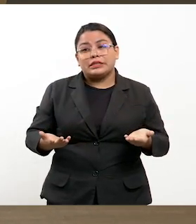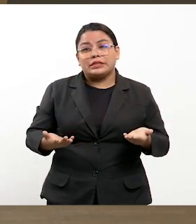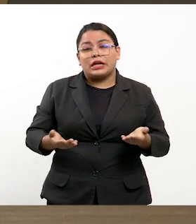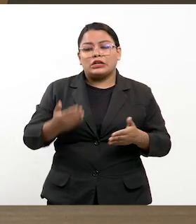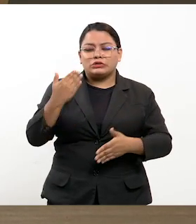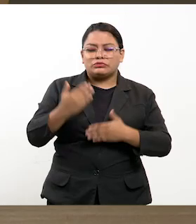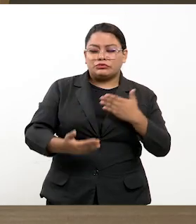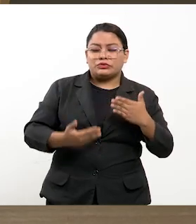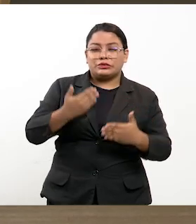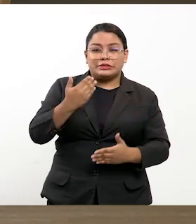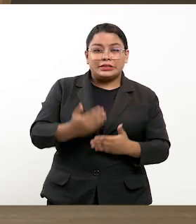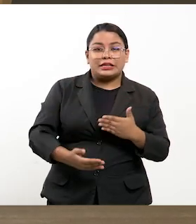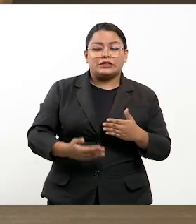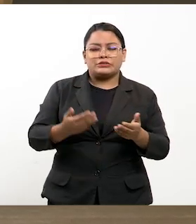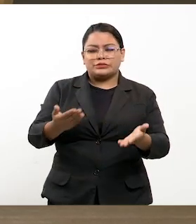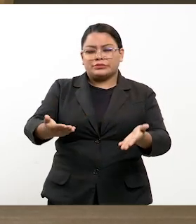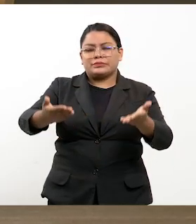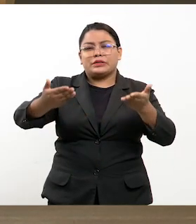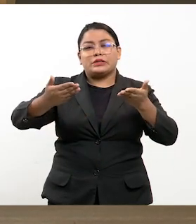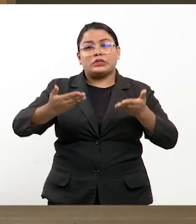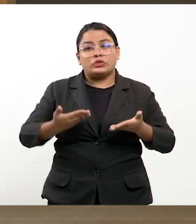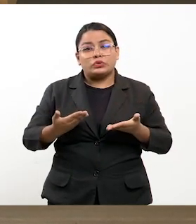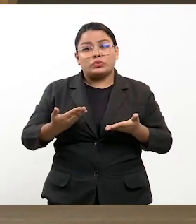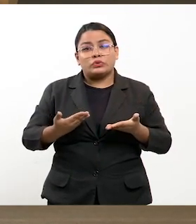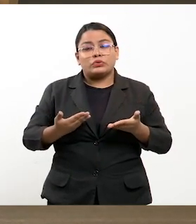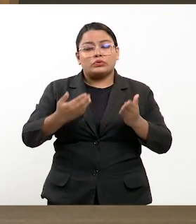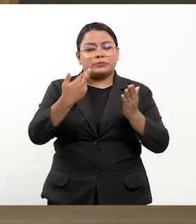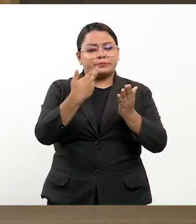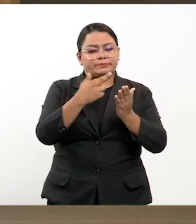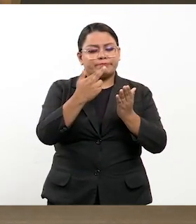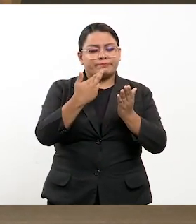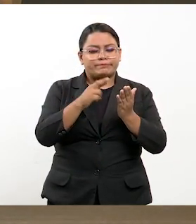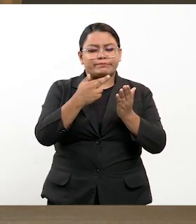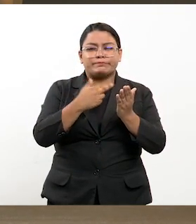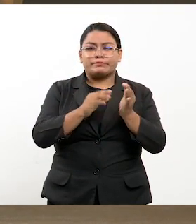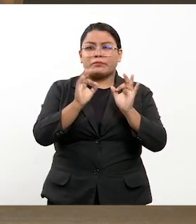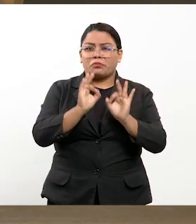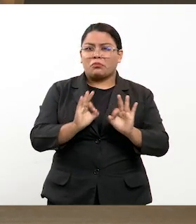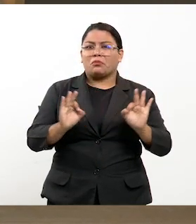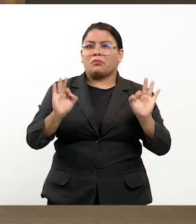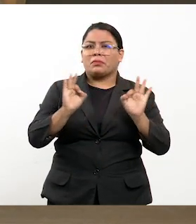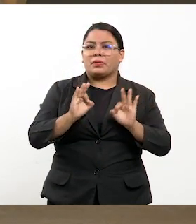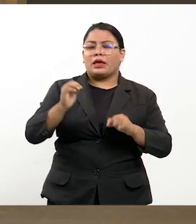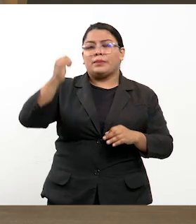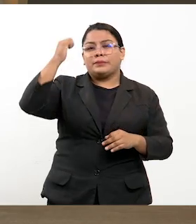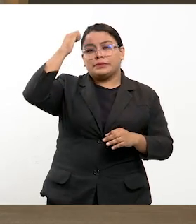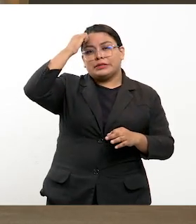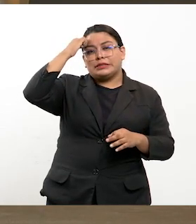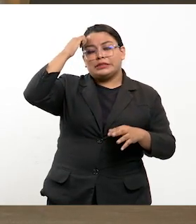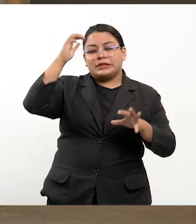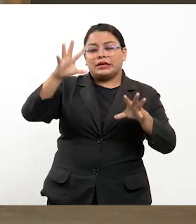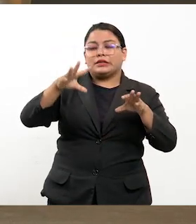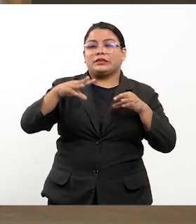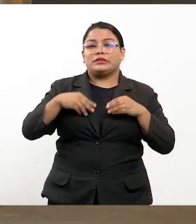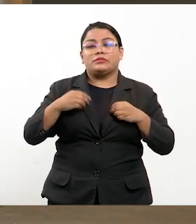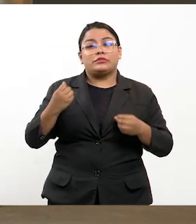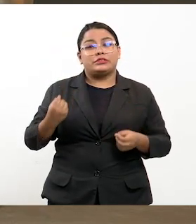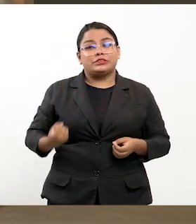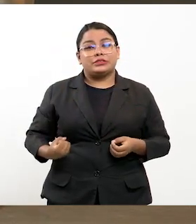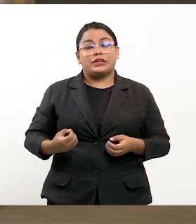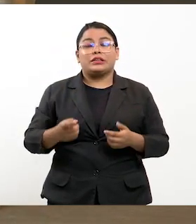un proceso que nos ayuda a verificar la calidad de los aprendizajes adquiridos por nuestros